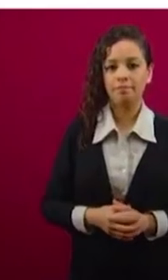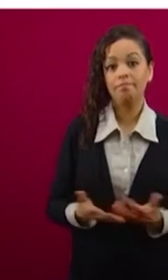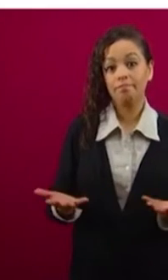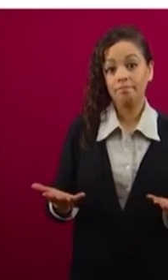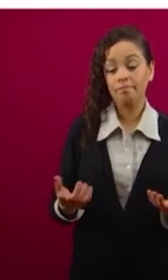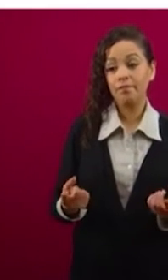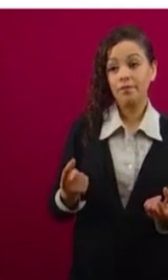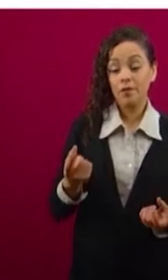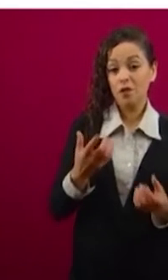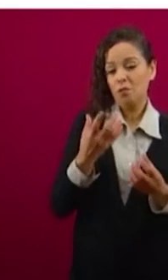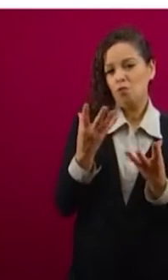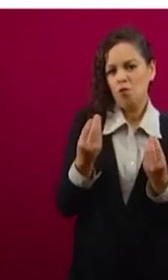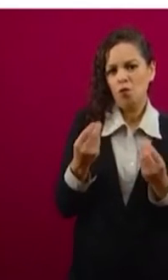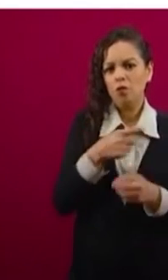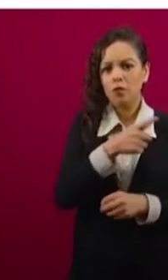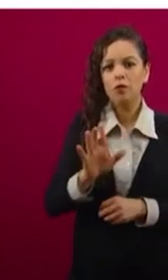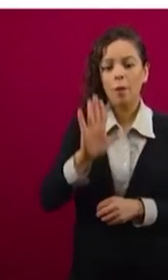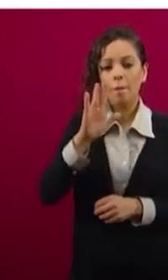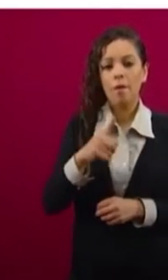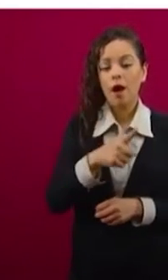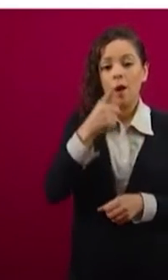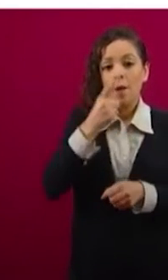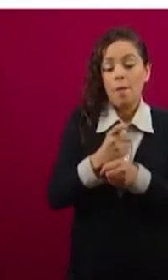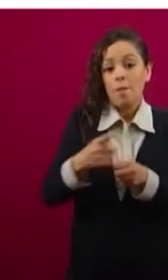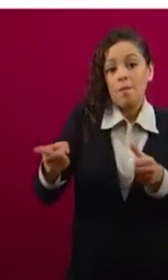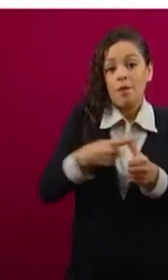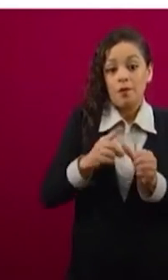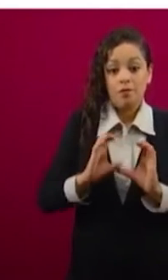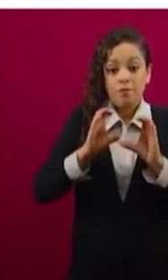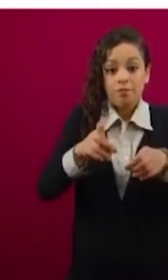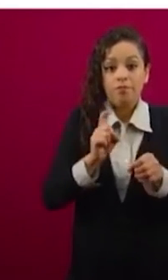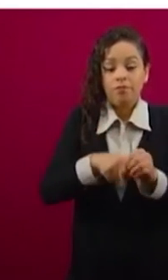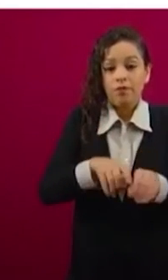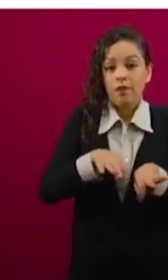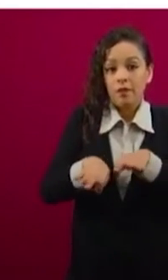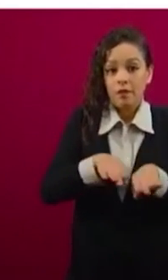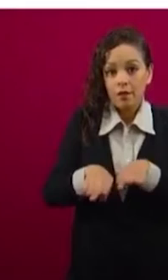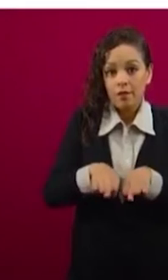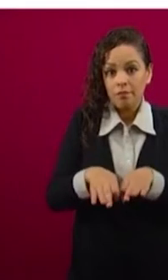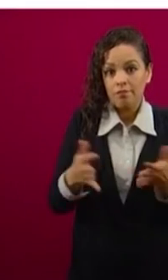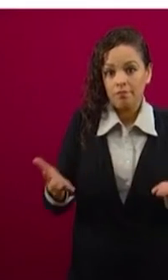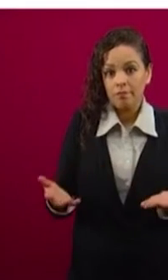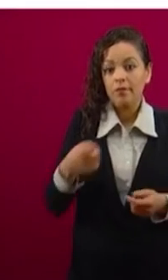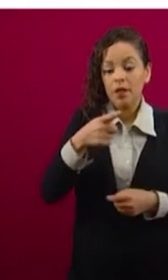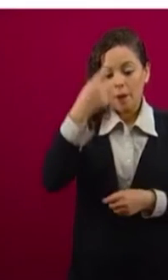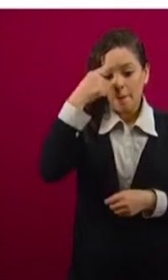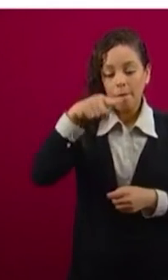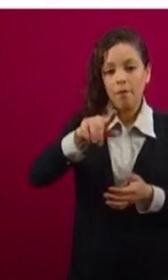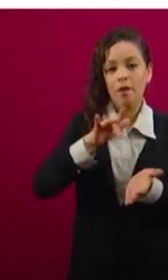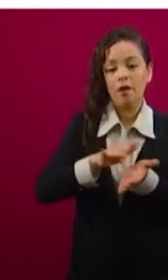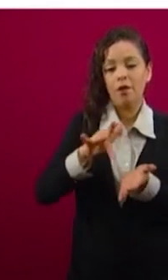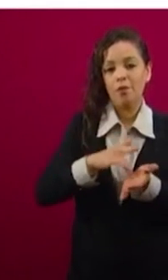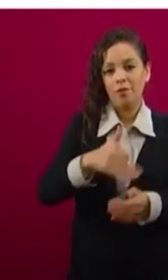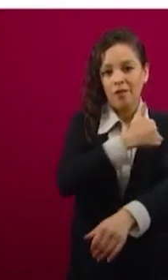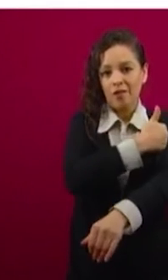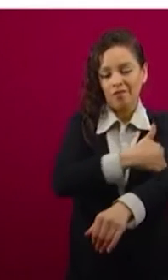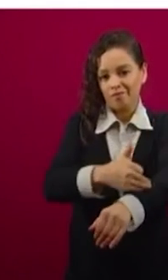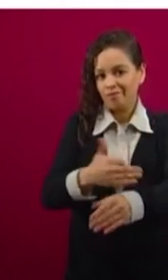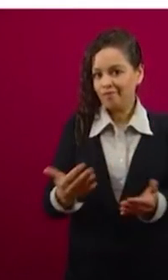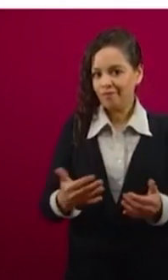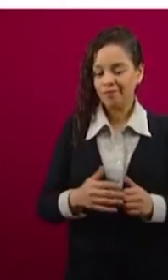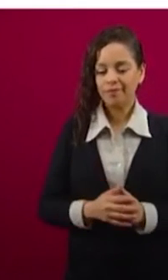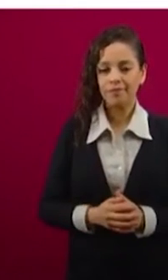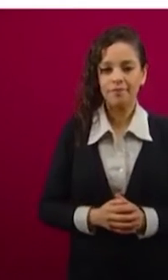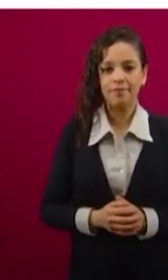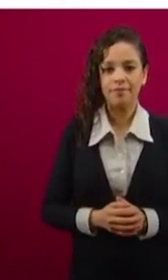segundo empleo y pues están ahí sacando adelante a sus a sus familias por eso ante esta situación